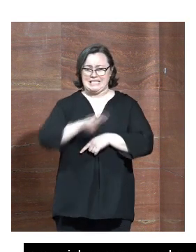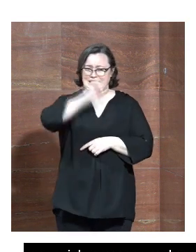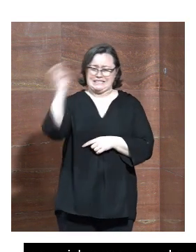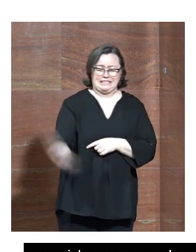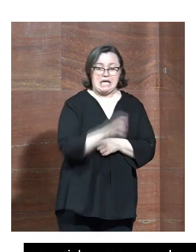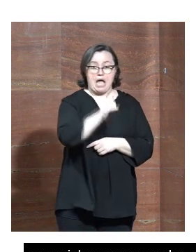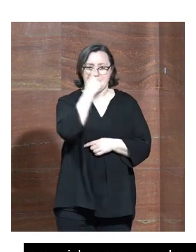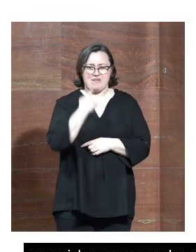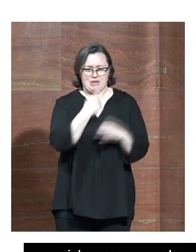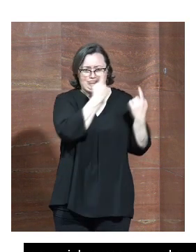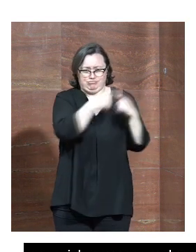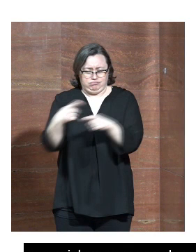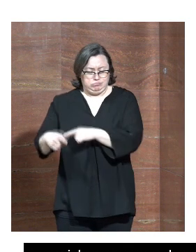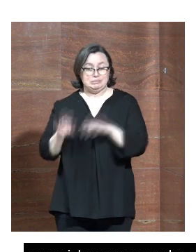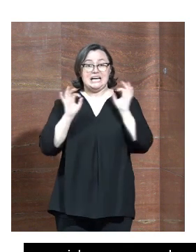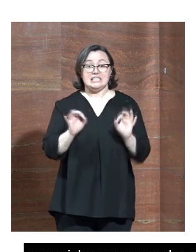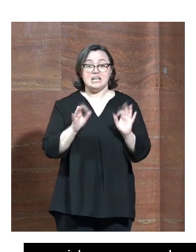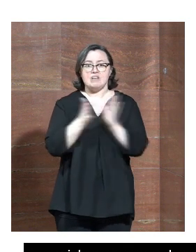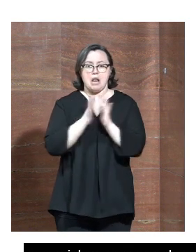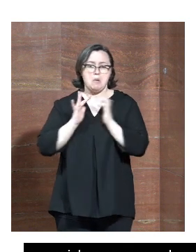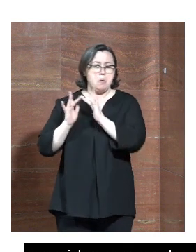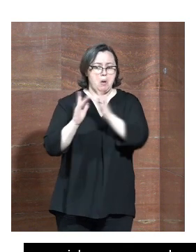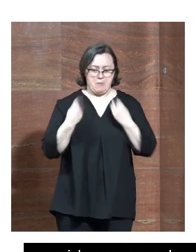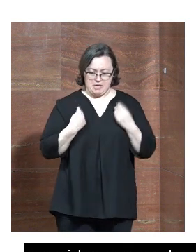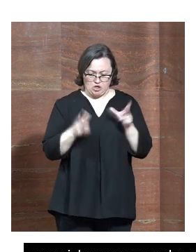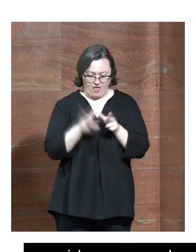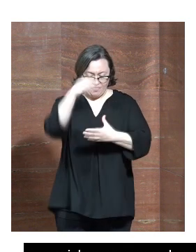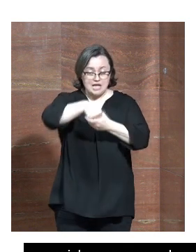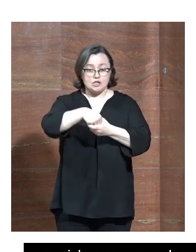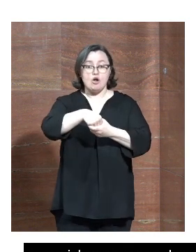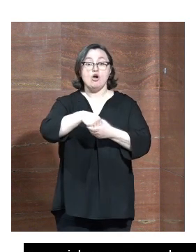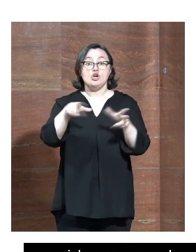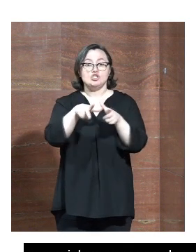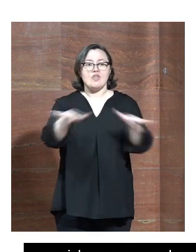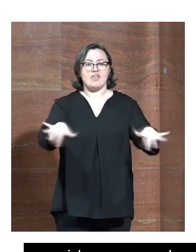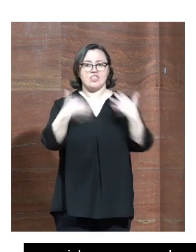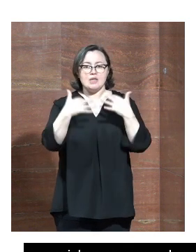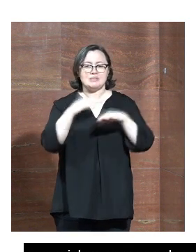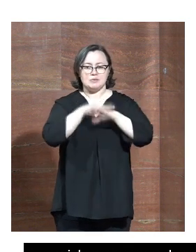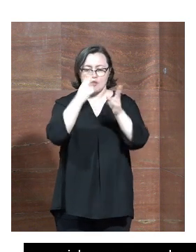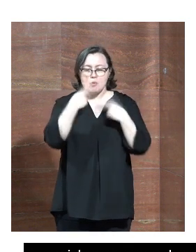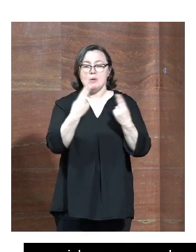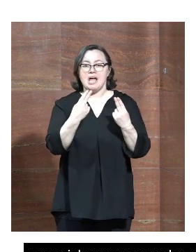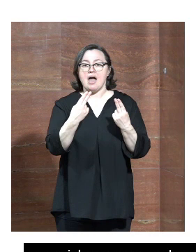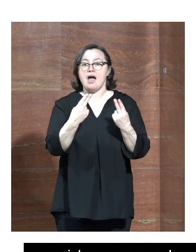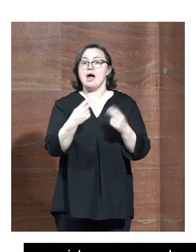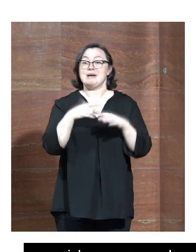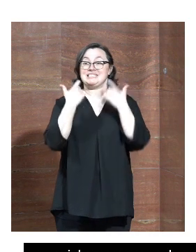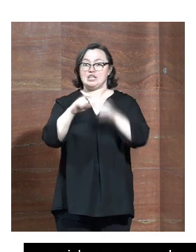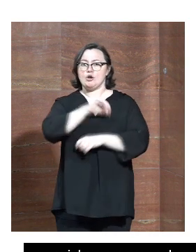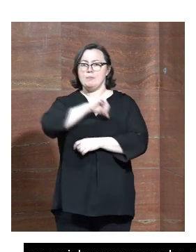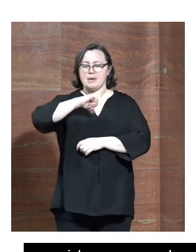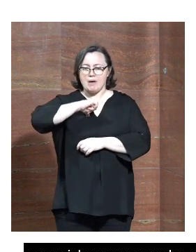heterogeneidad de perfiles que convivimos dentro de la sociedad y a los que la sociedad y las administraciones públicas y el